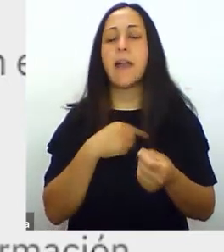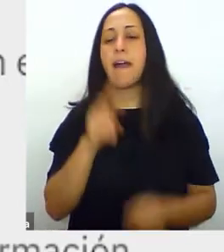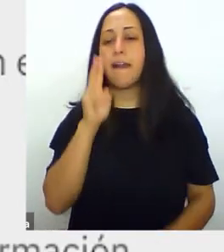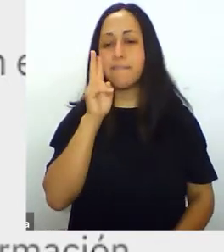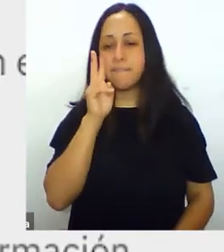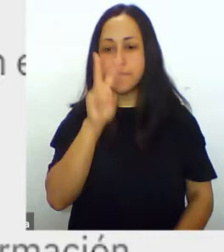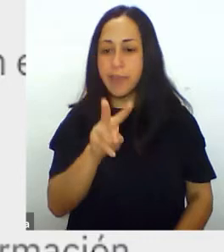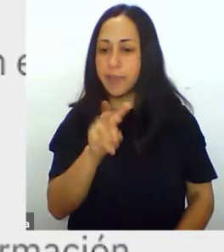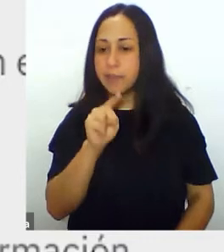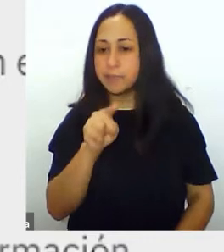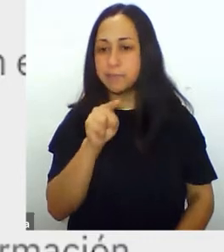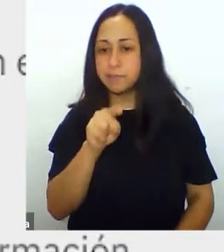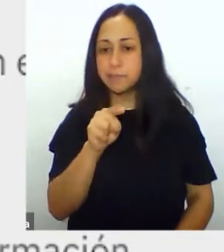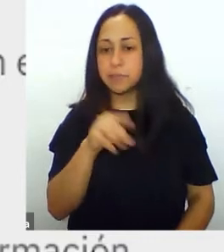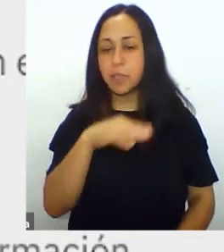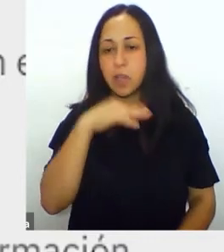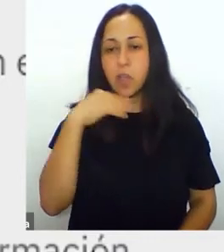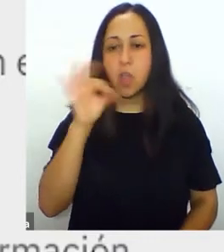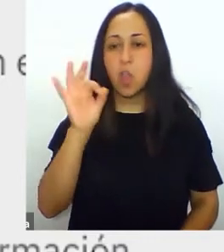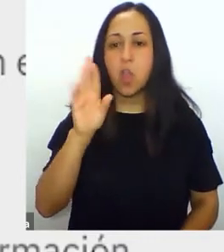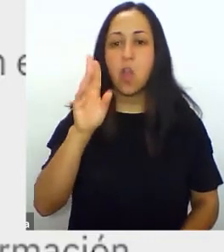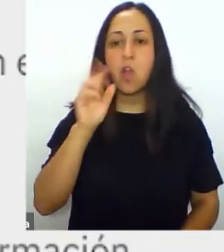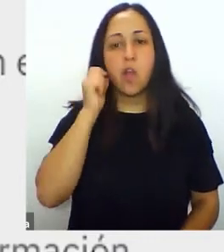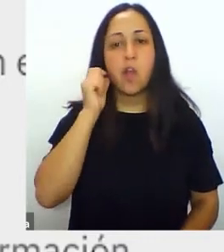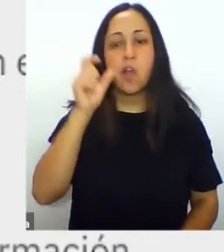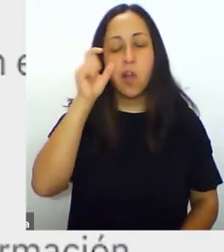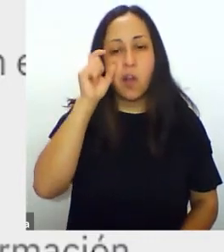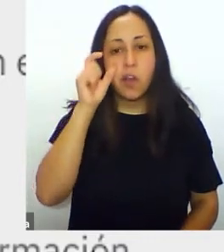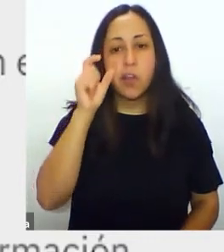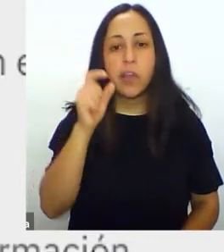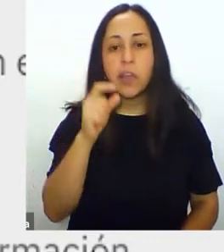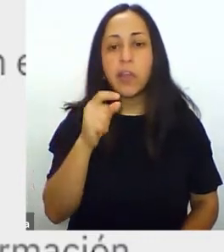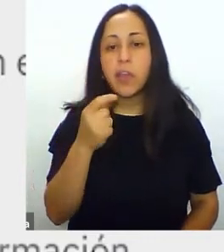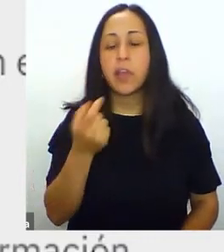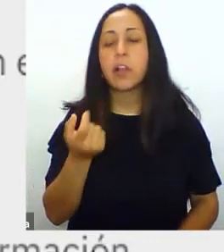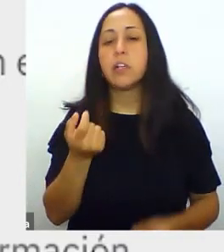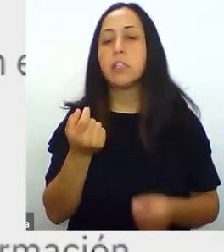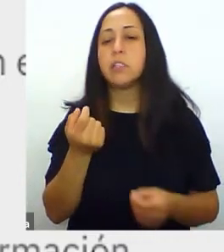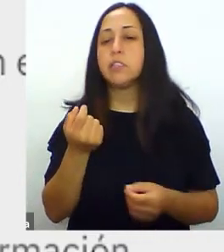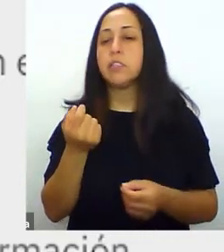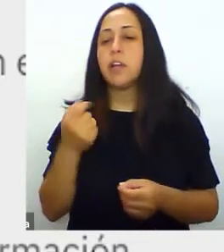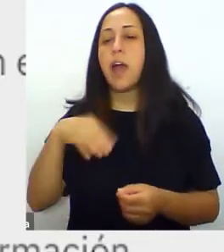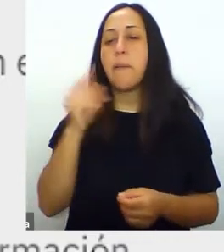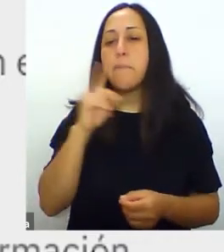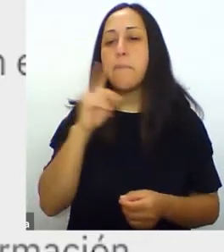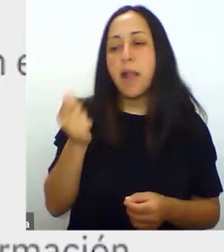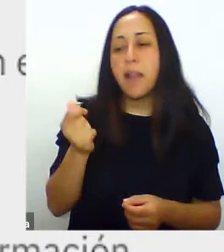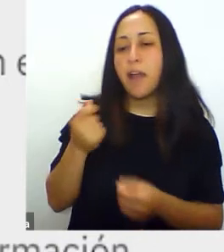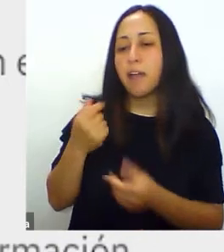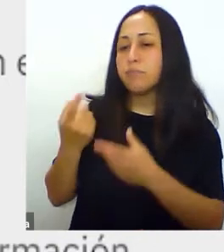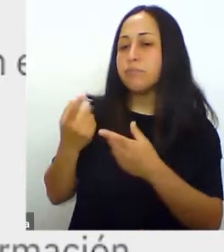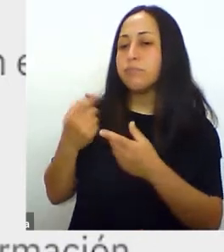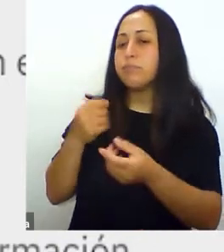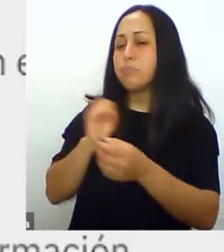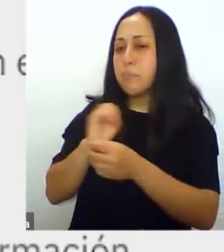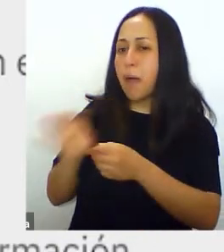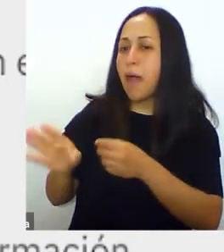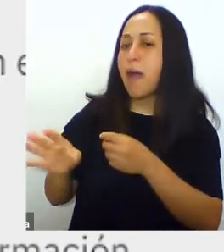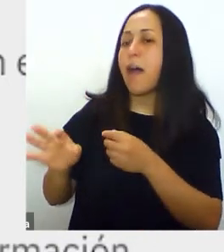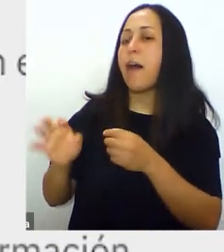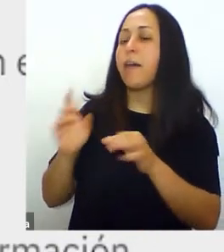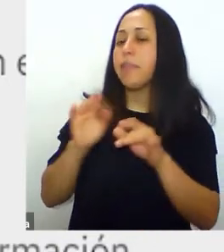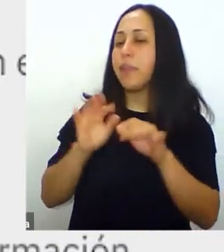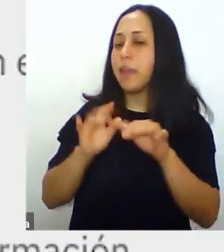se ve que Jorge empieza a hablar con Amalia y